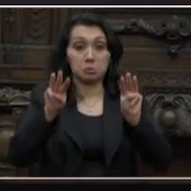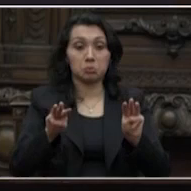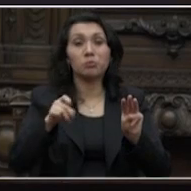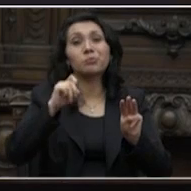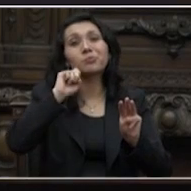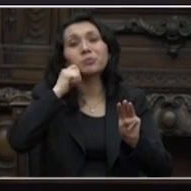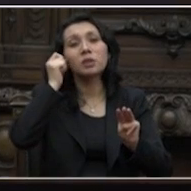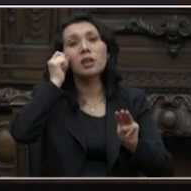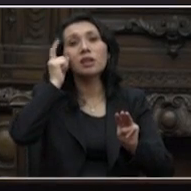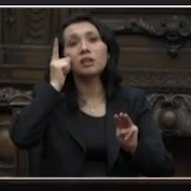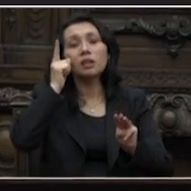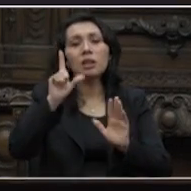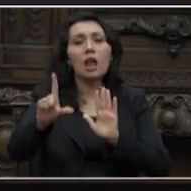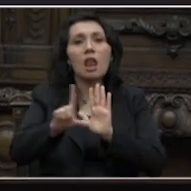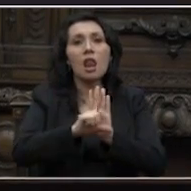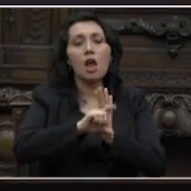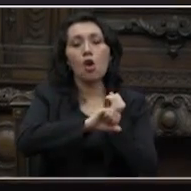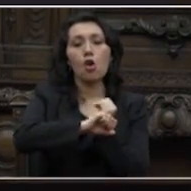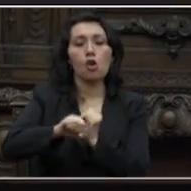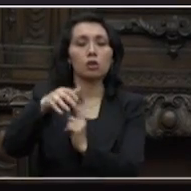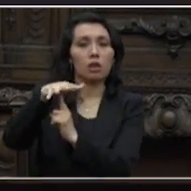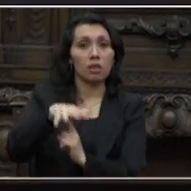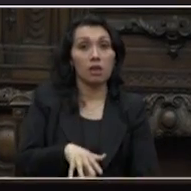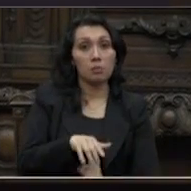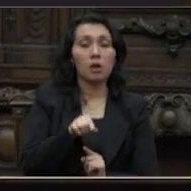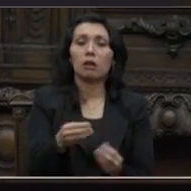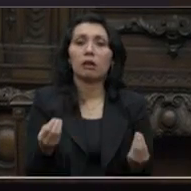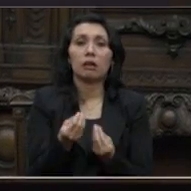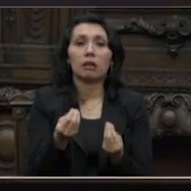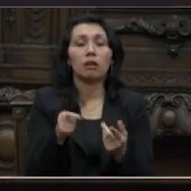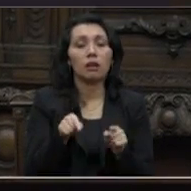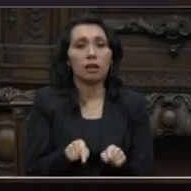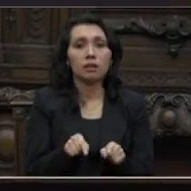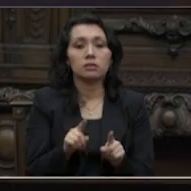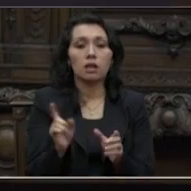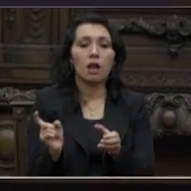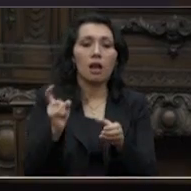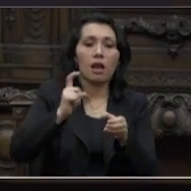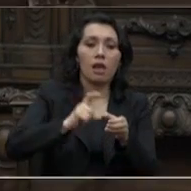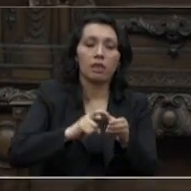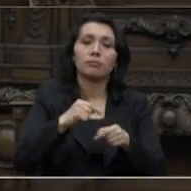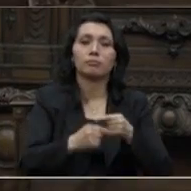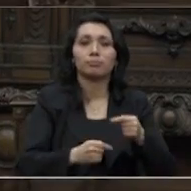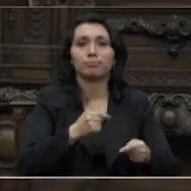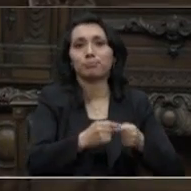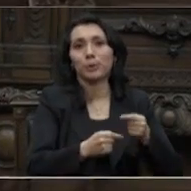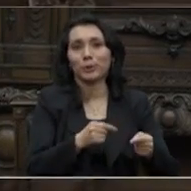que entendemos por legislación antidiscriminatoria, lo que implica que es parte de este proceso